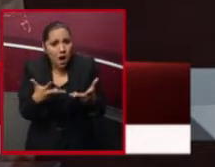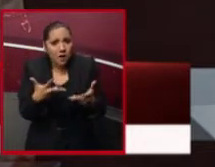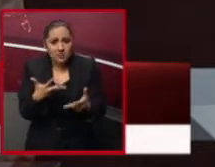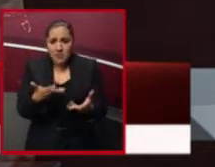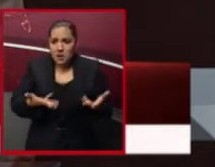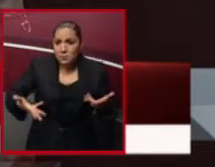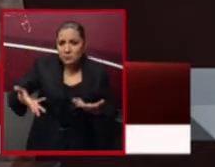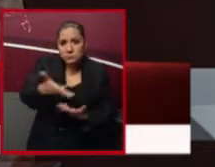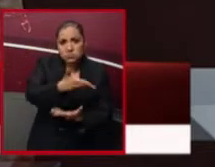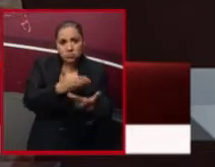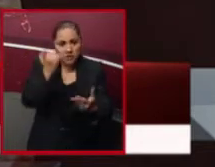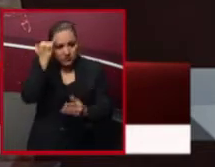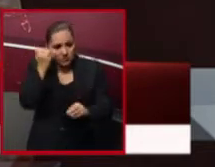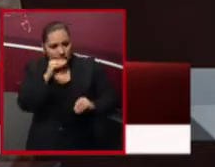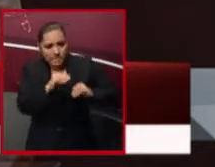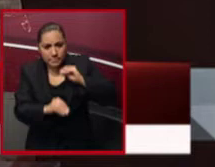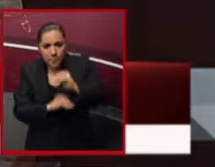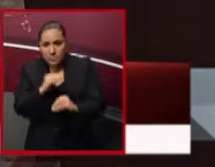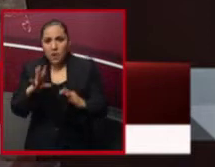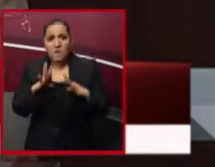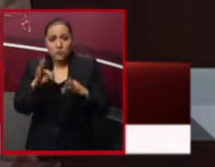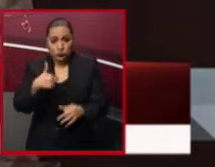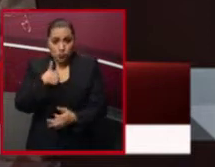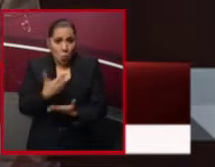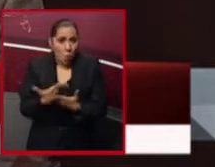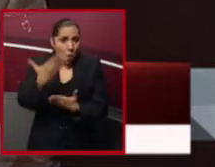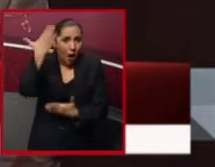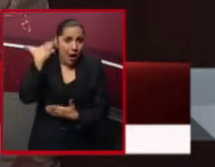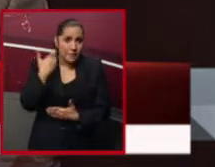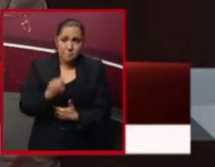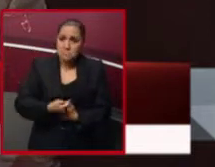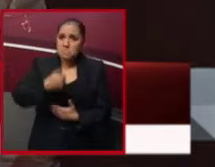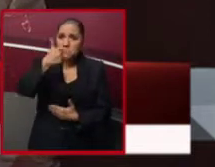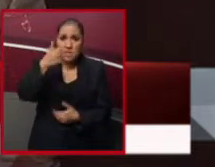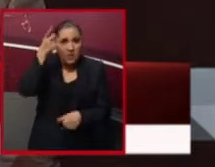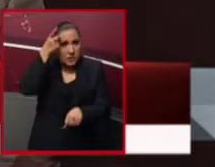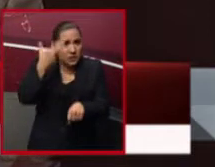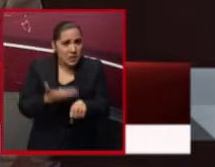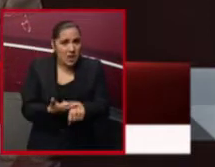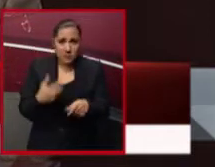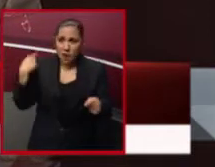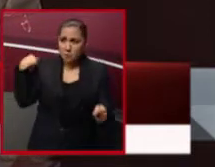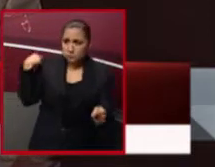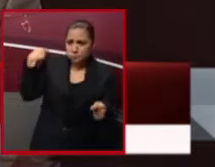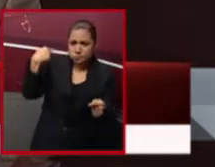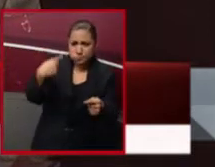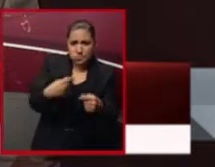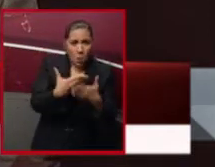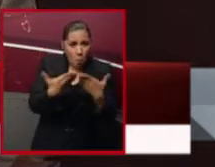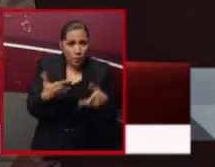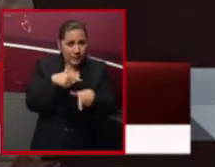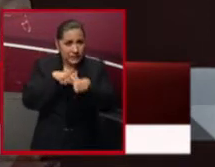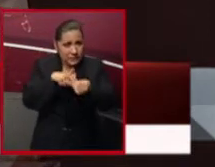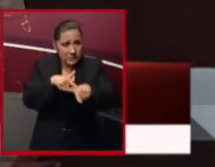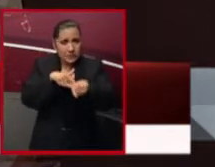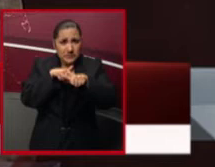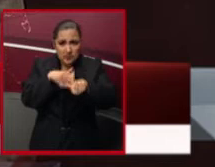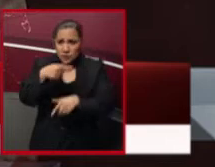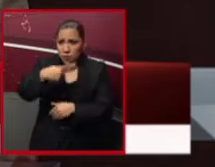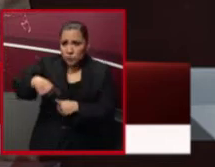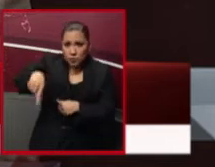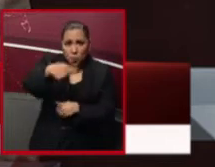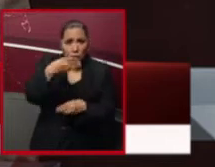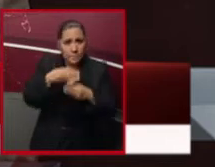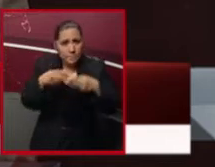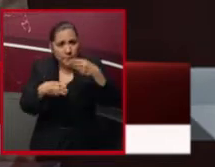primer director del canal del Congreso, se siga trabajando con el mismo equipo técnico y